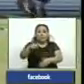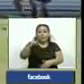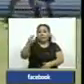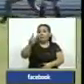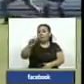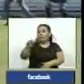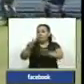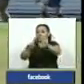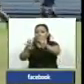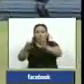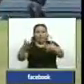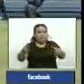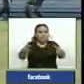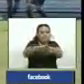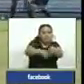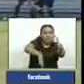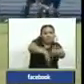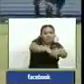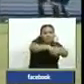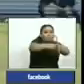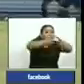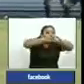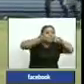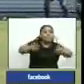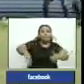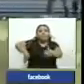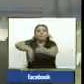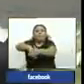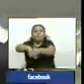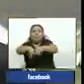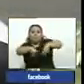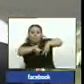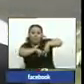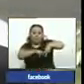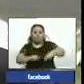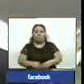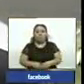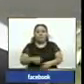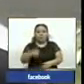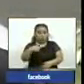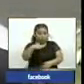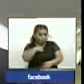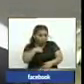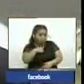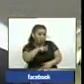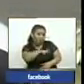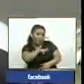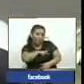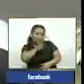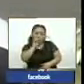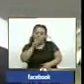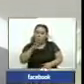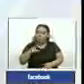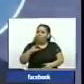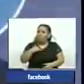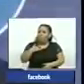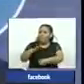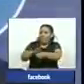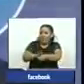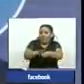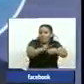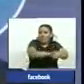servida. Club Deportivo FAS contra Alianza Fútbol Club. Yo te digo así, para mí es la misma presión para los dos.